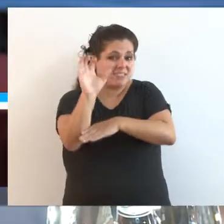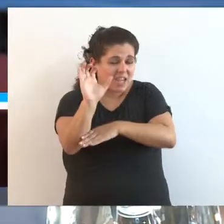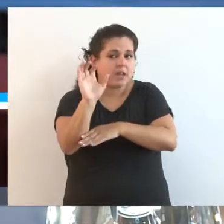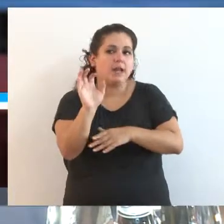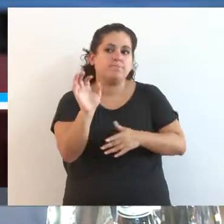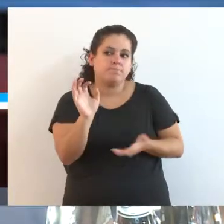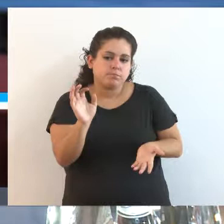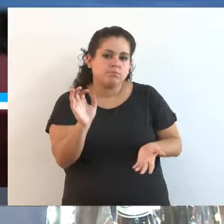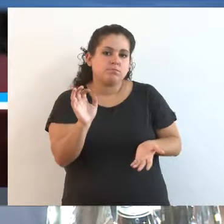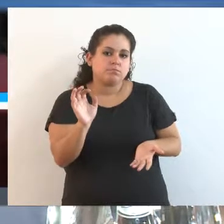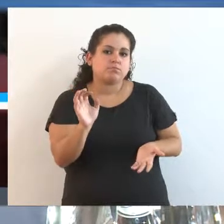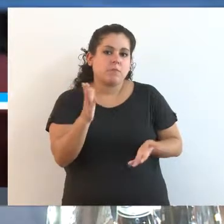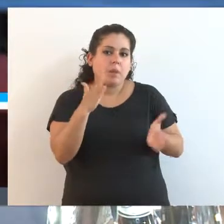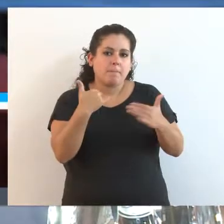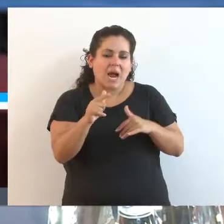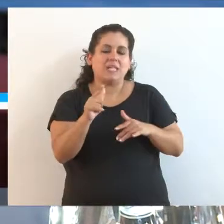primero, incorporar antenas